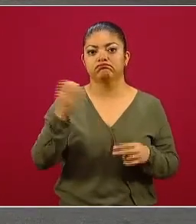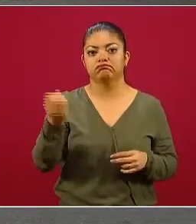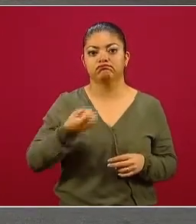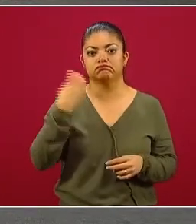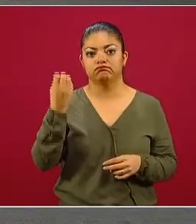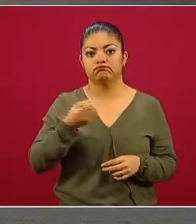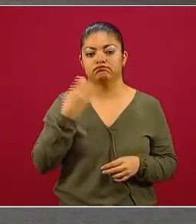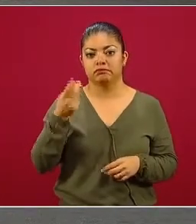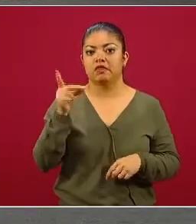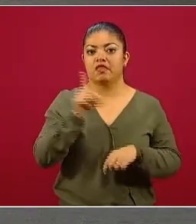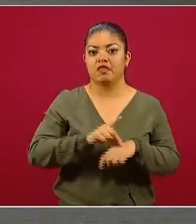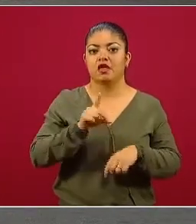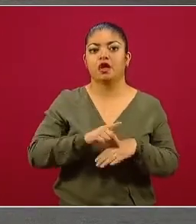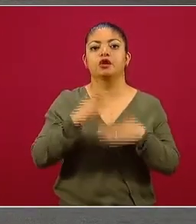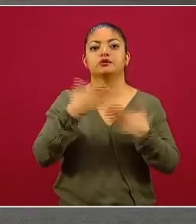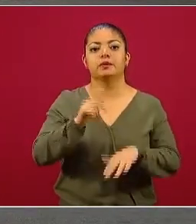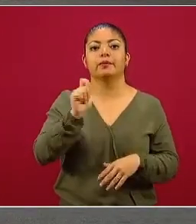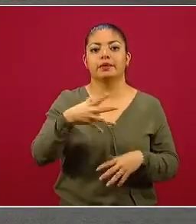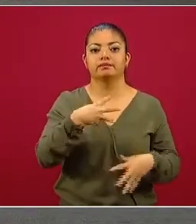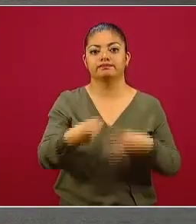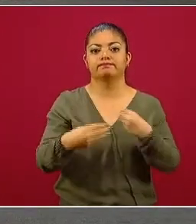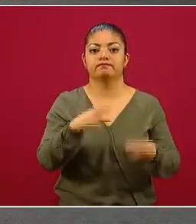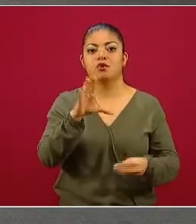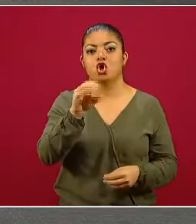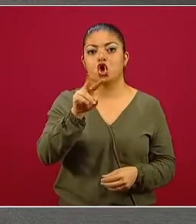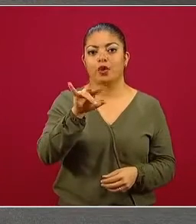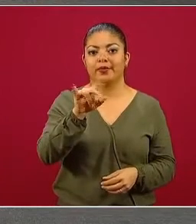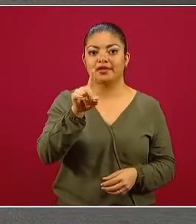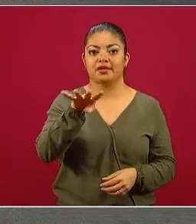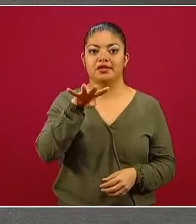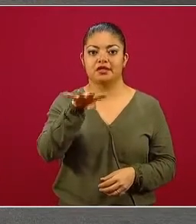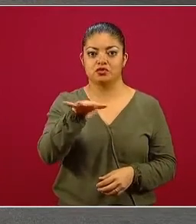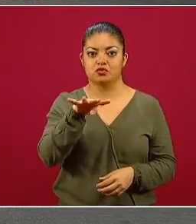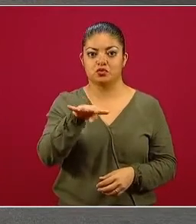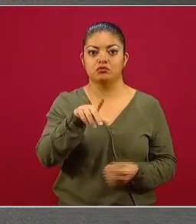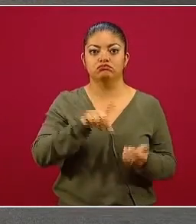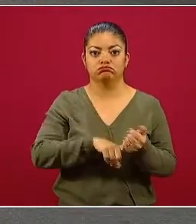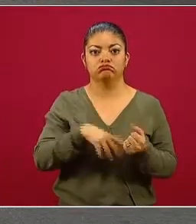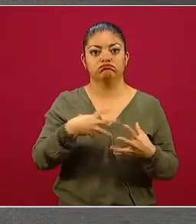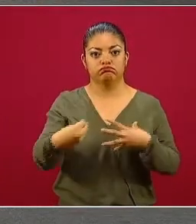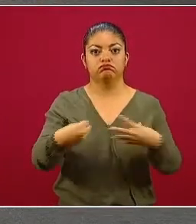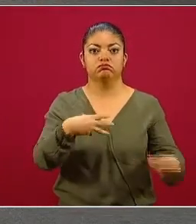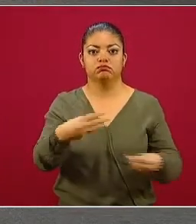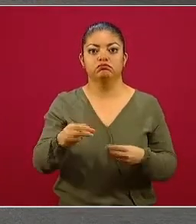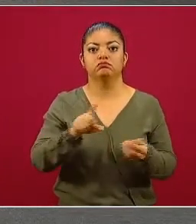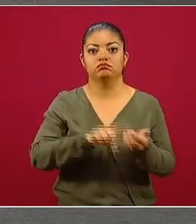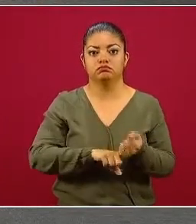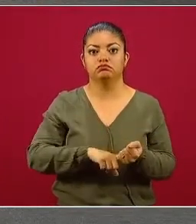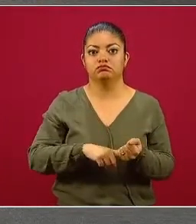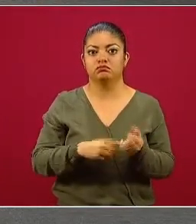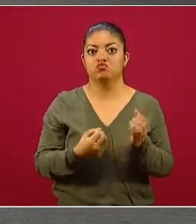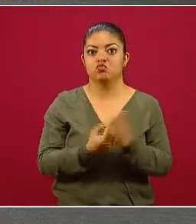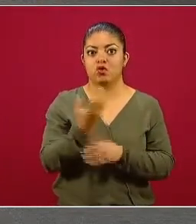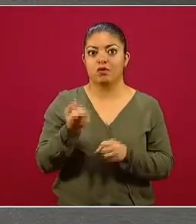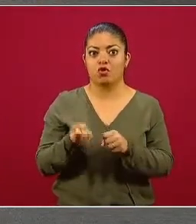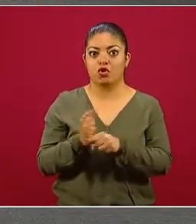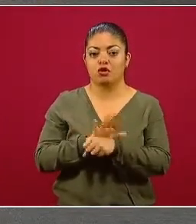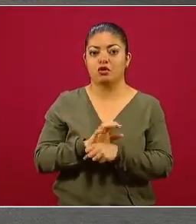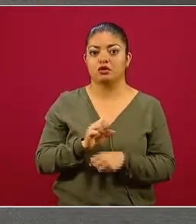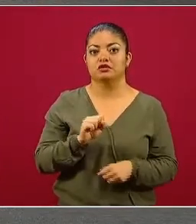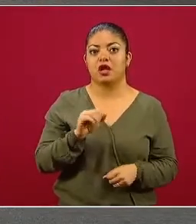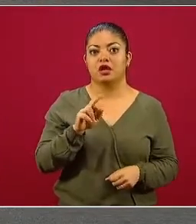de prensa diaria sobre la pandemia de COVID-19, la epidemia causada por el nuevo coronavirus